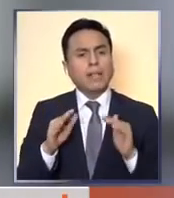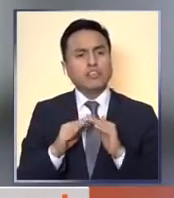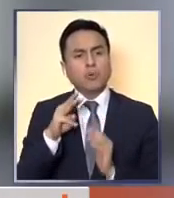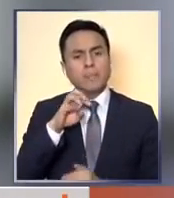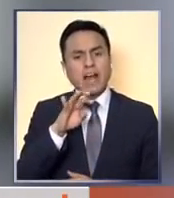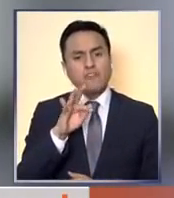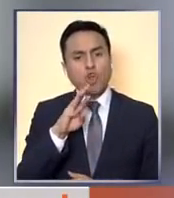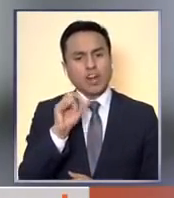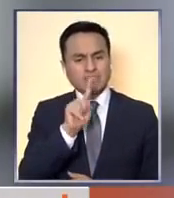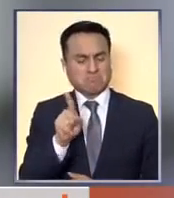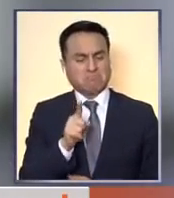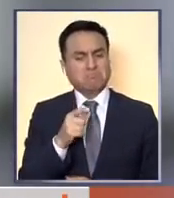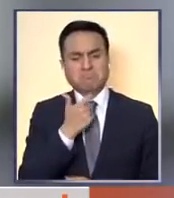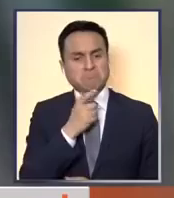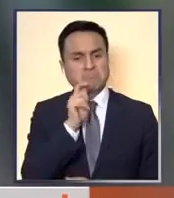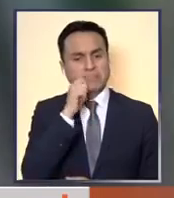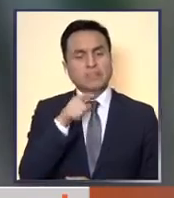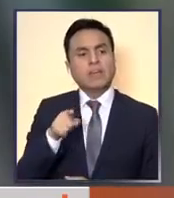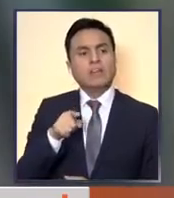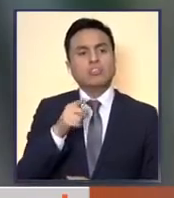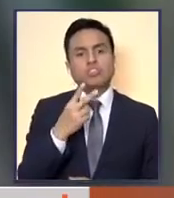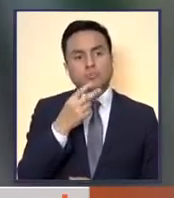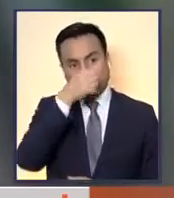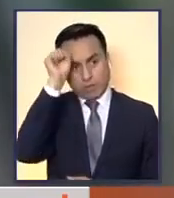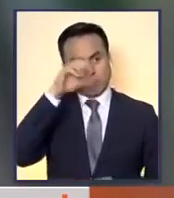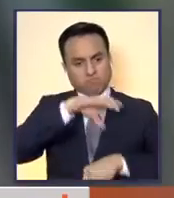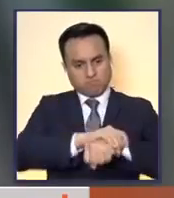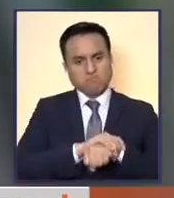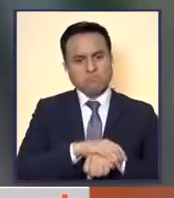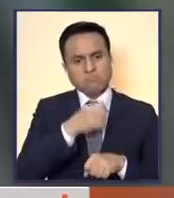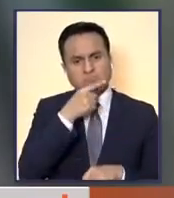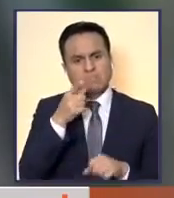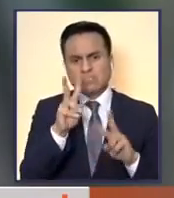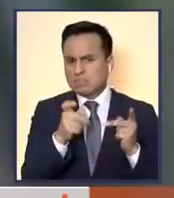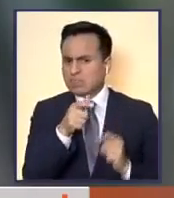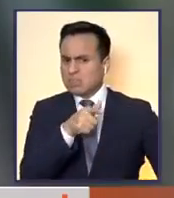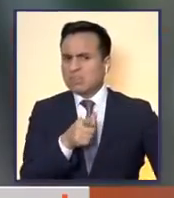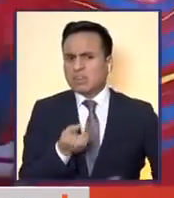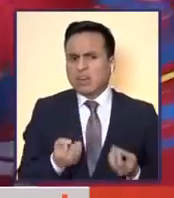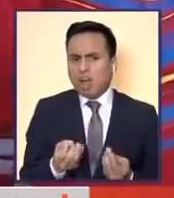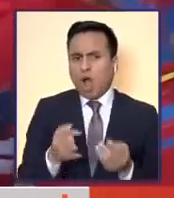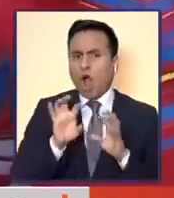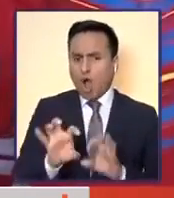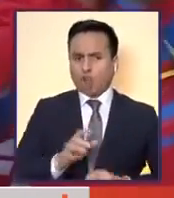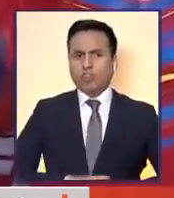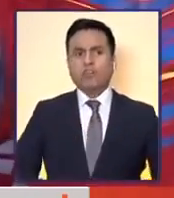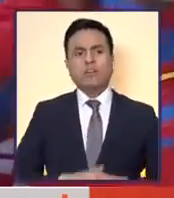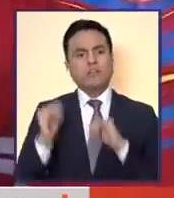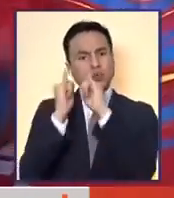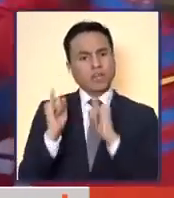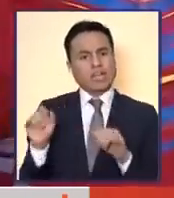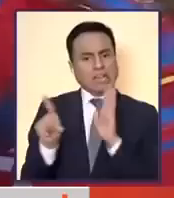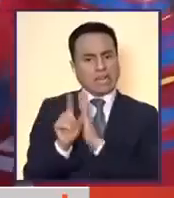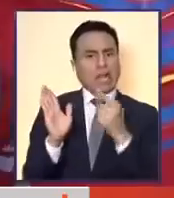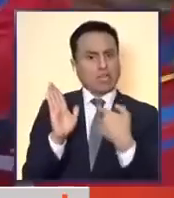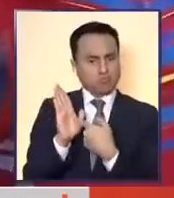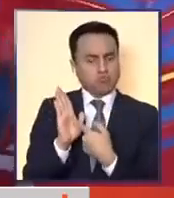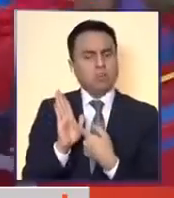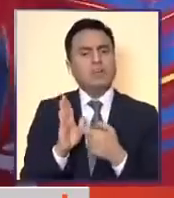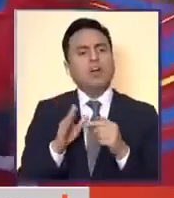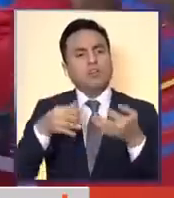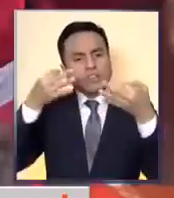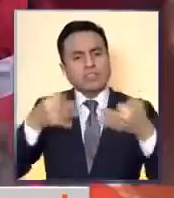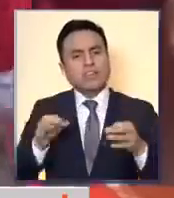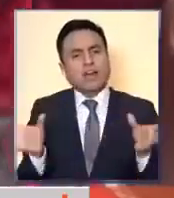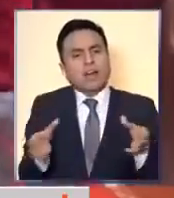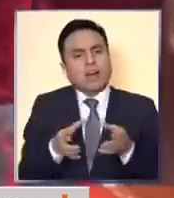dos bomberos fueron detenidos y acusados de instigación al odio, una figura legal aprobada el año pasado por la oficialista